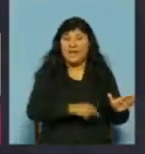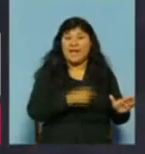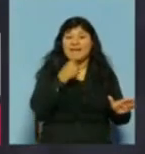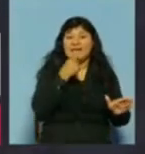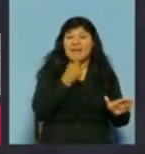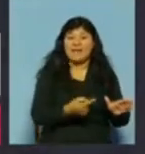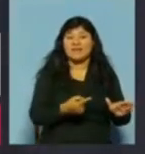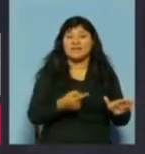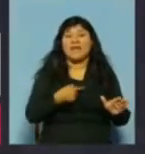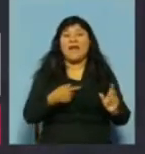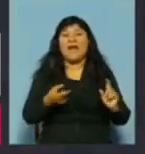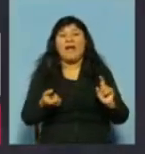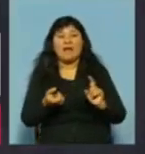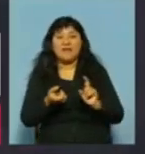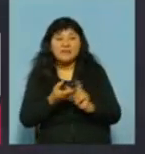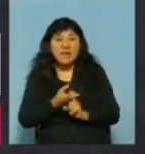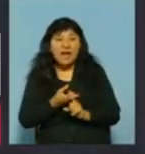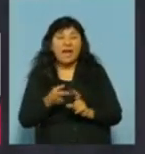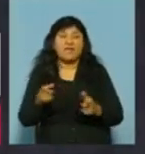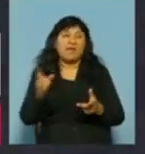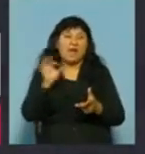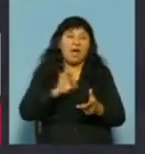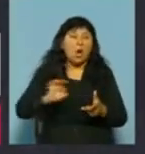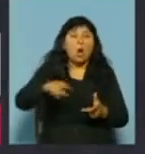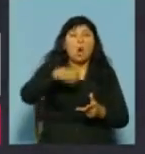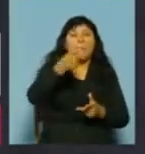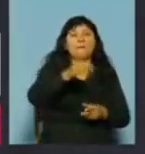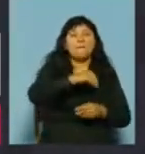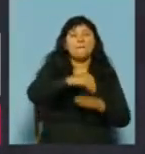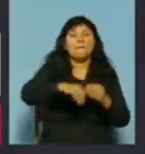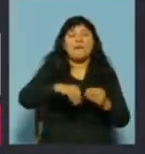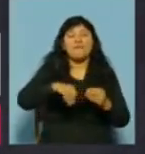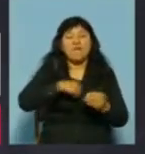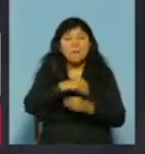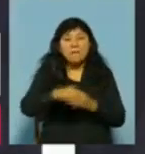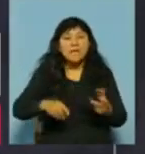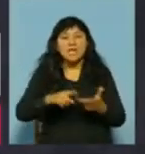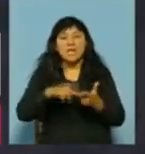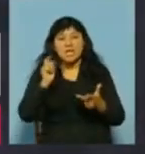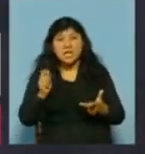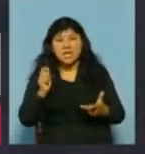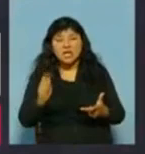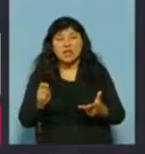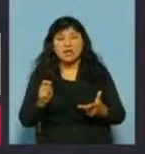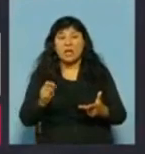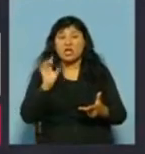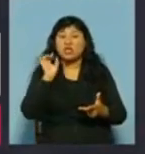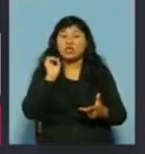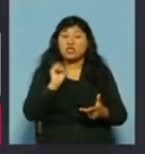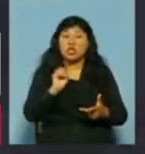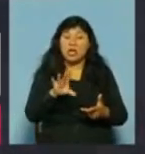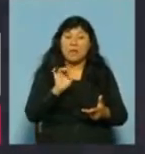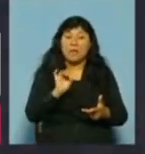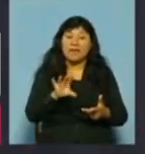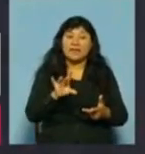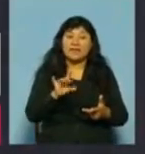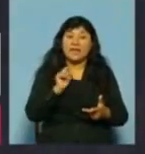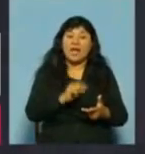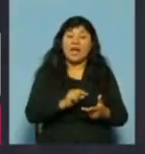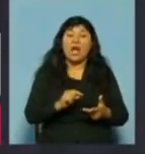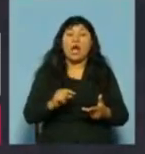fulano, tiene tal cosa en su vida privada, son todas cosas en su vida privada, que se dio a conocer solamente lo público,